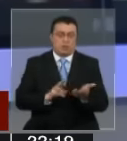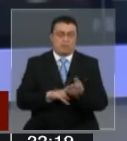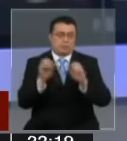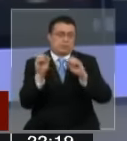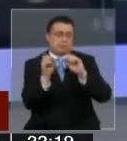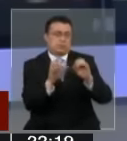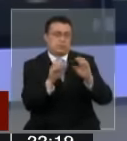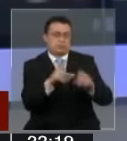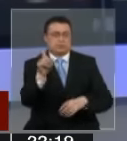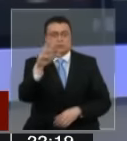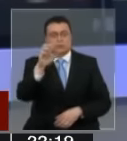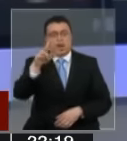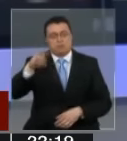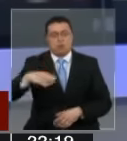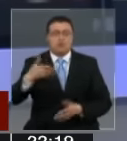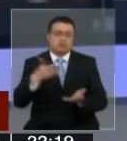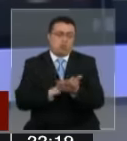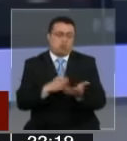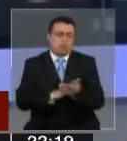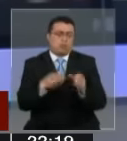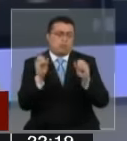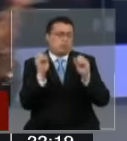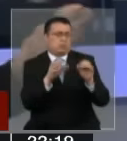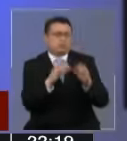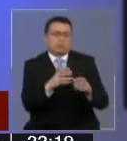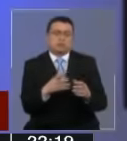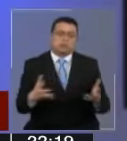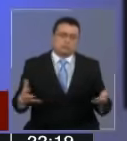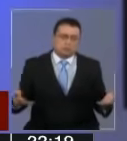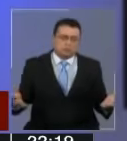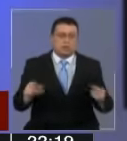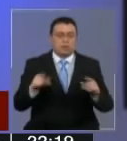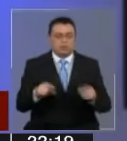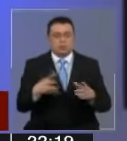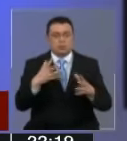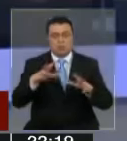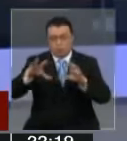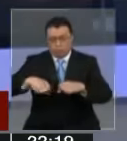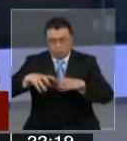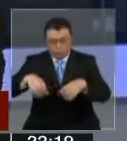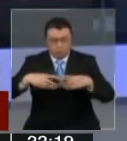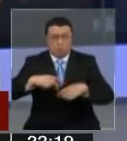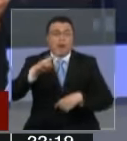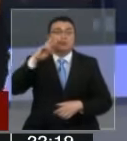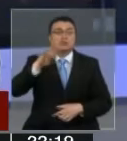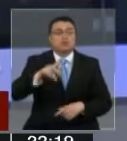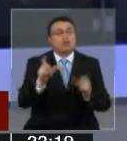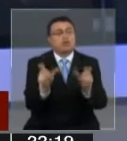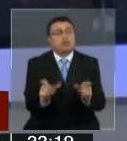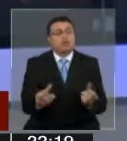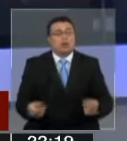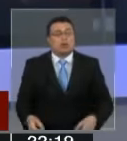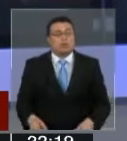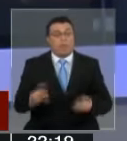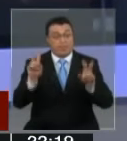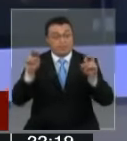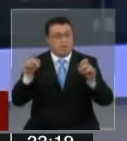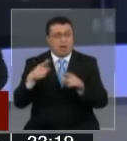los salmones, con los salmones muertos, insisto, una explotación sin control. Y yo creo que el tema es